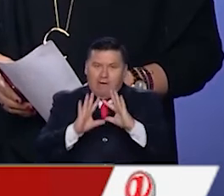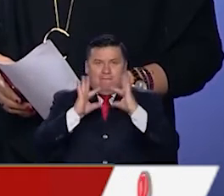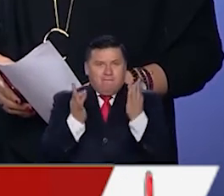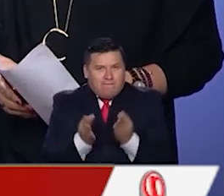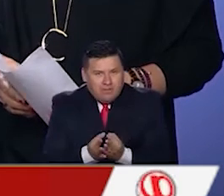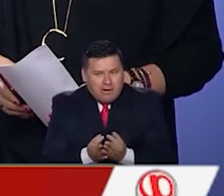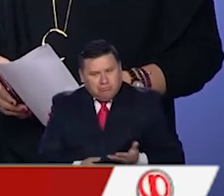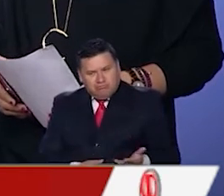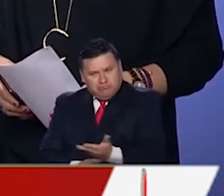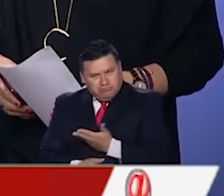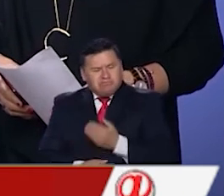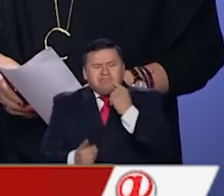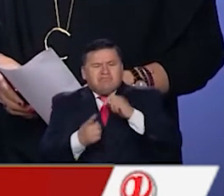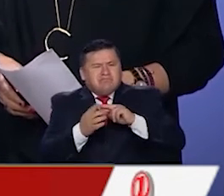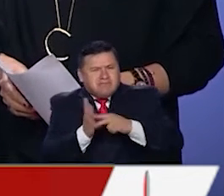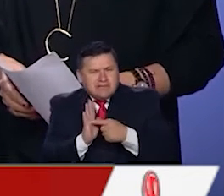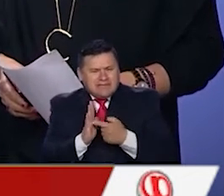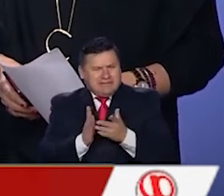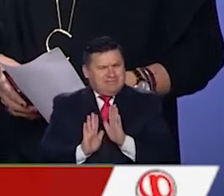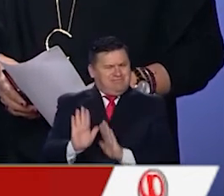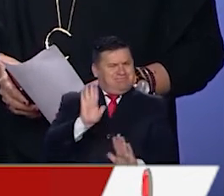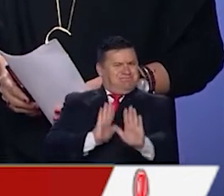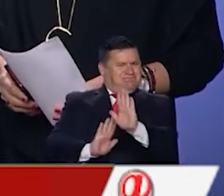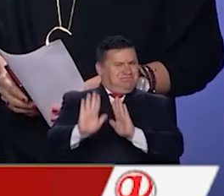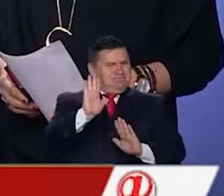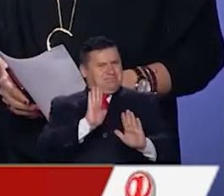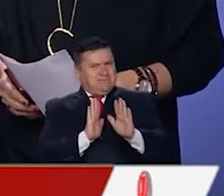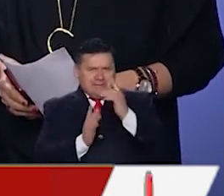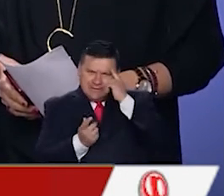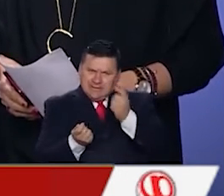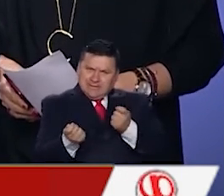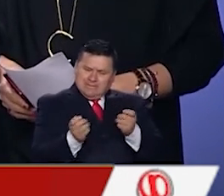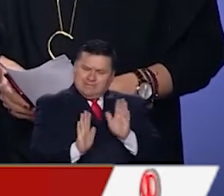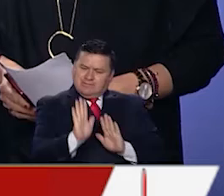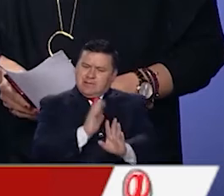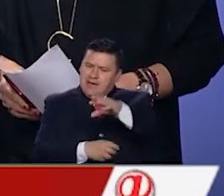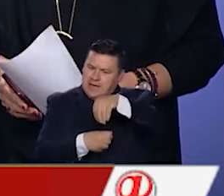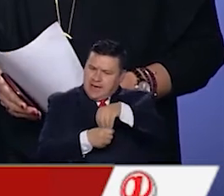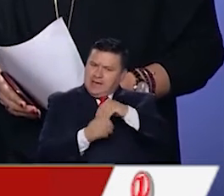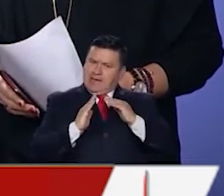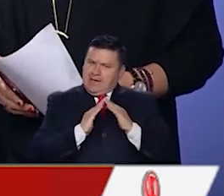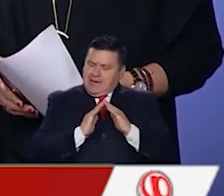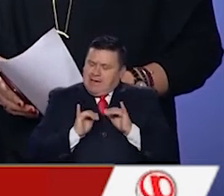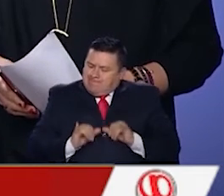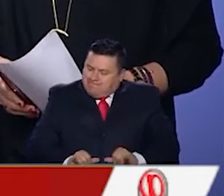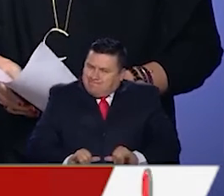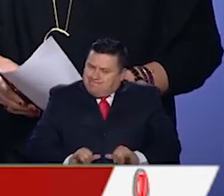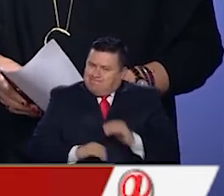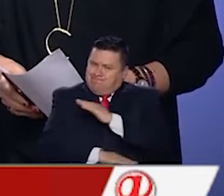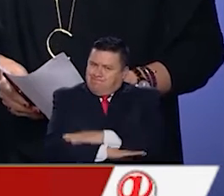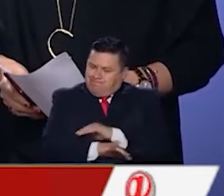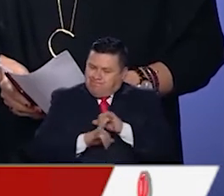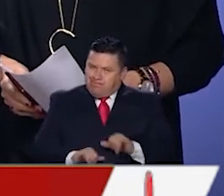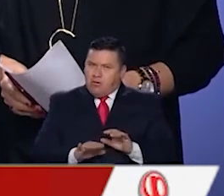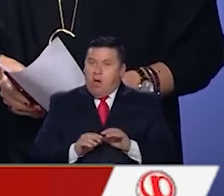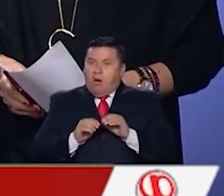ellos y las familias traten de aislarse preventivamente en sus hogares, de tal manera que no